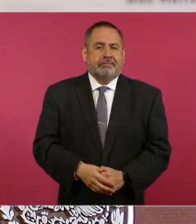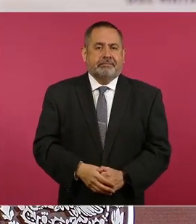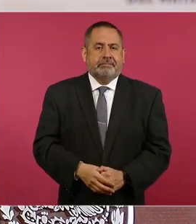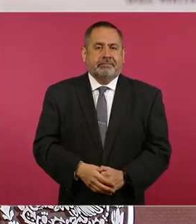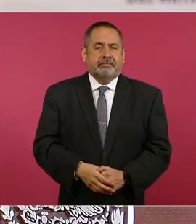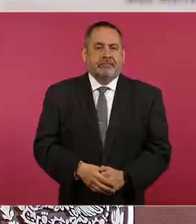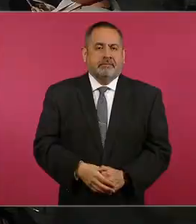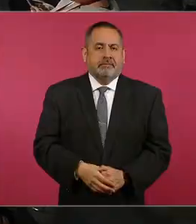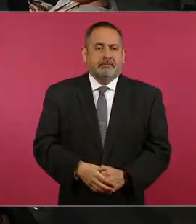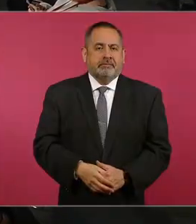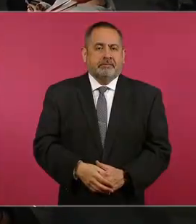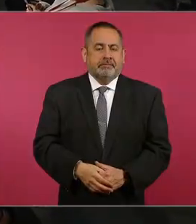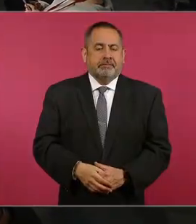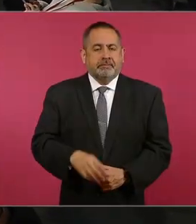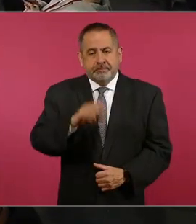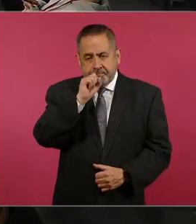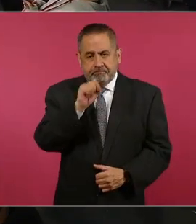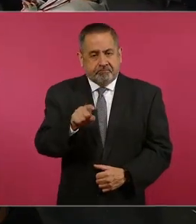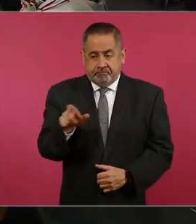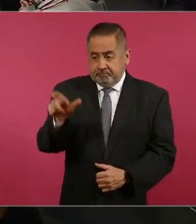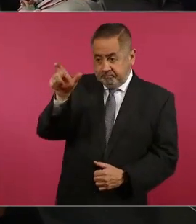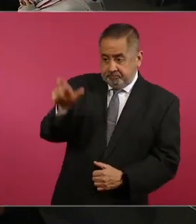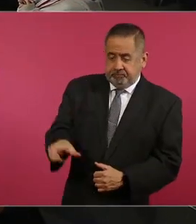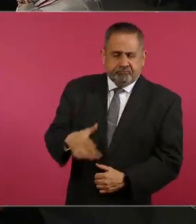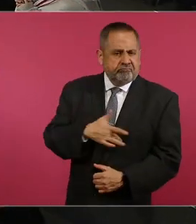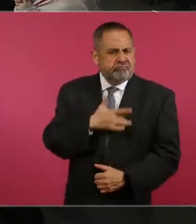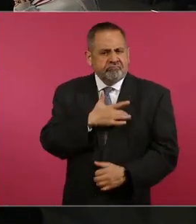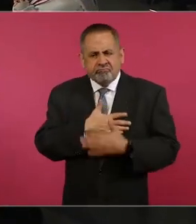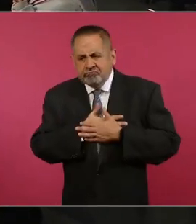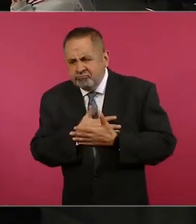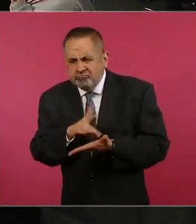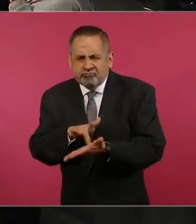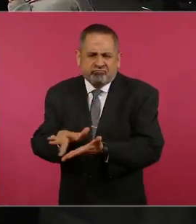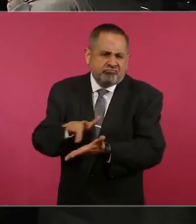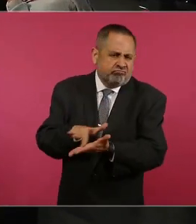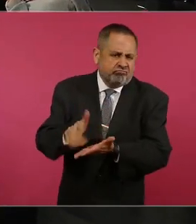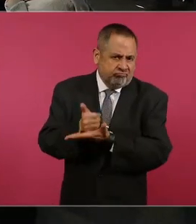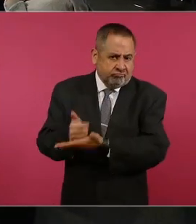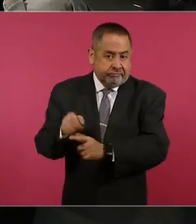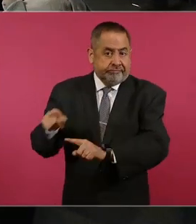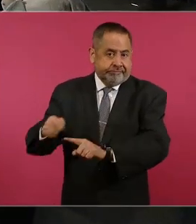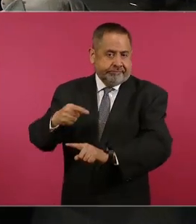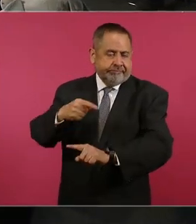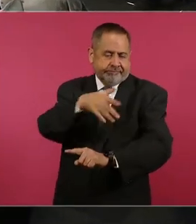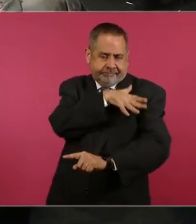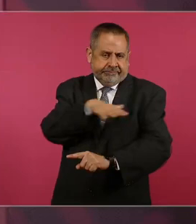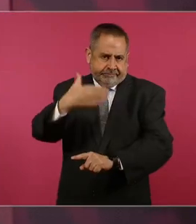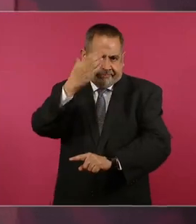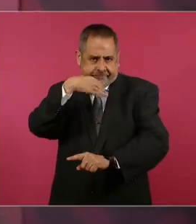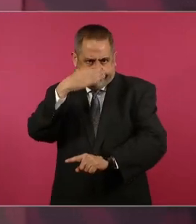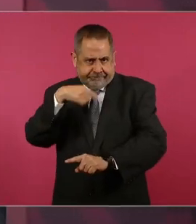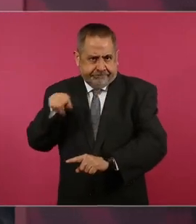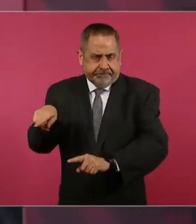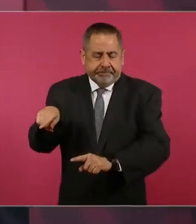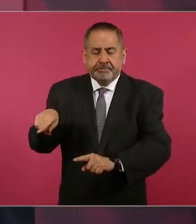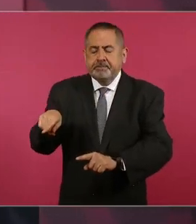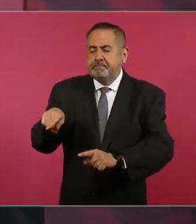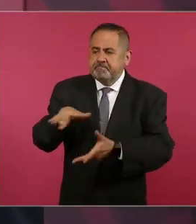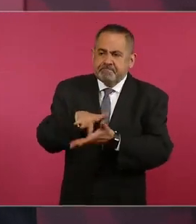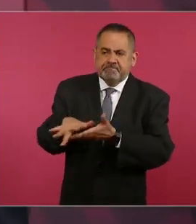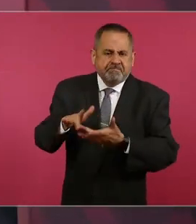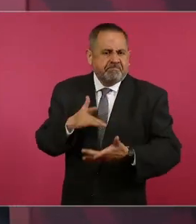Además de ser un auténtico humanista y poseer otras virtudes, el general Cárdenas